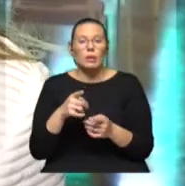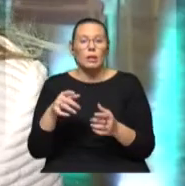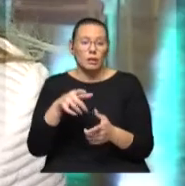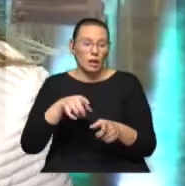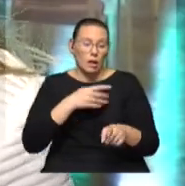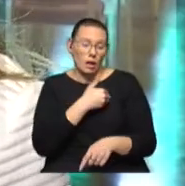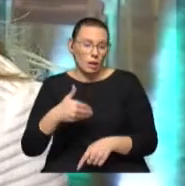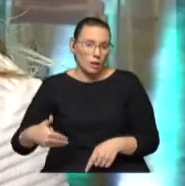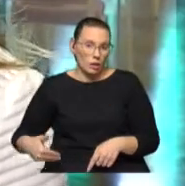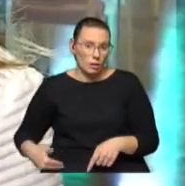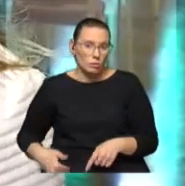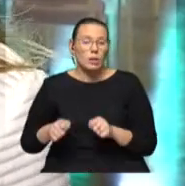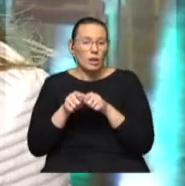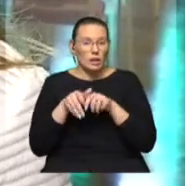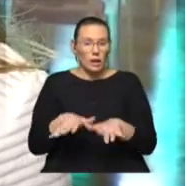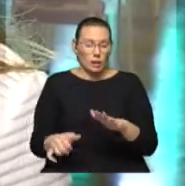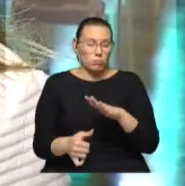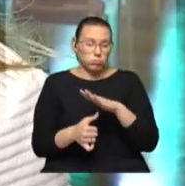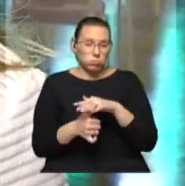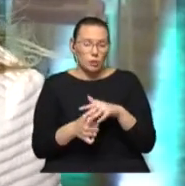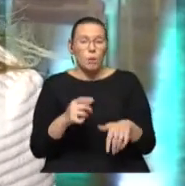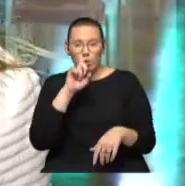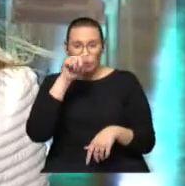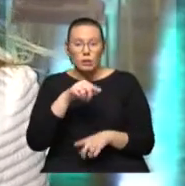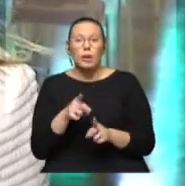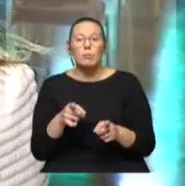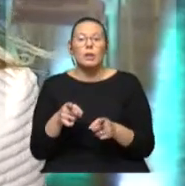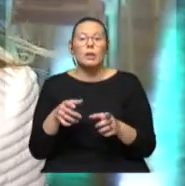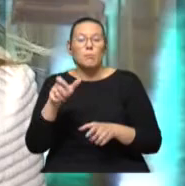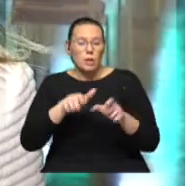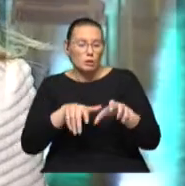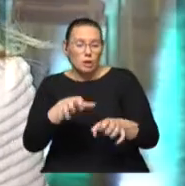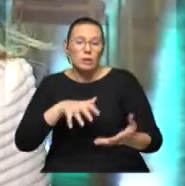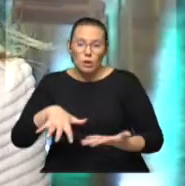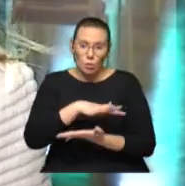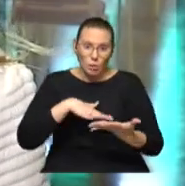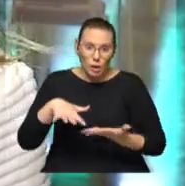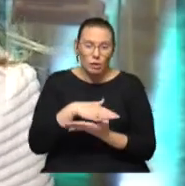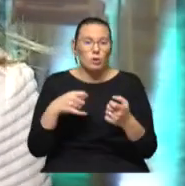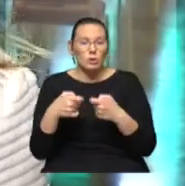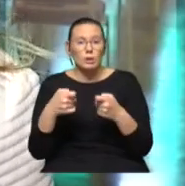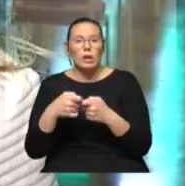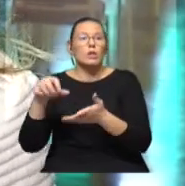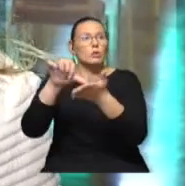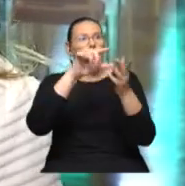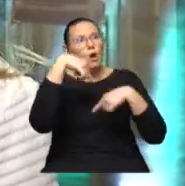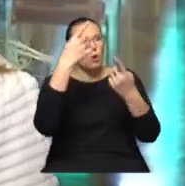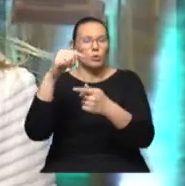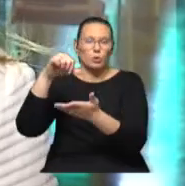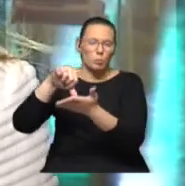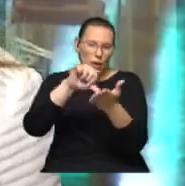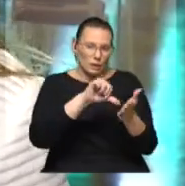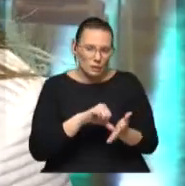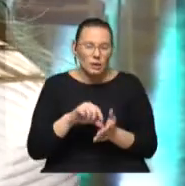que preside Montevideo, también de la mano de organizaciones barriales de Montevideo y de otras ciudades de diferentes países